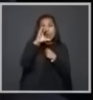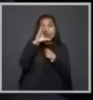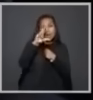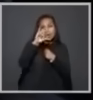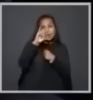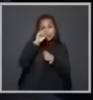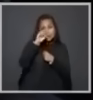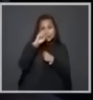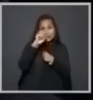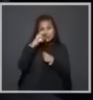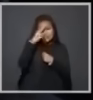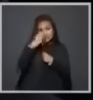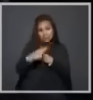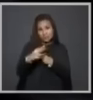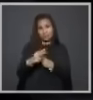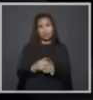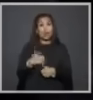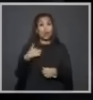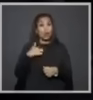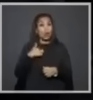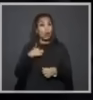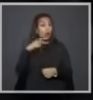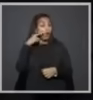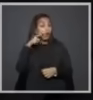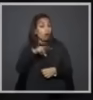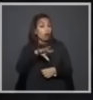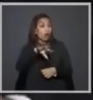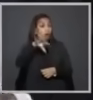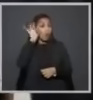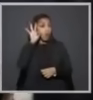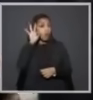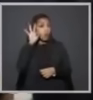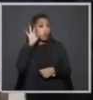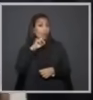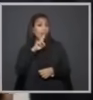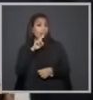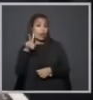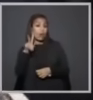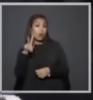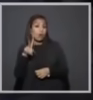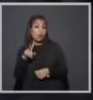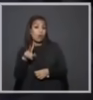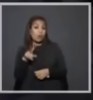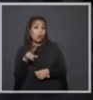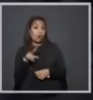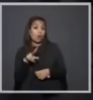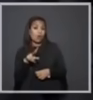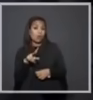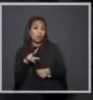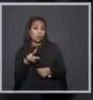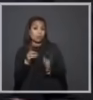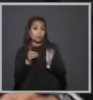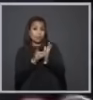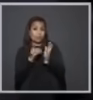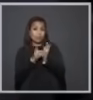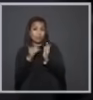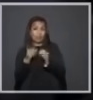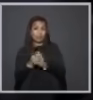cierto, encontré la mejor definición en un escritor, León